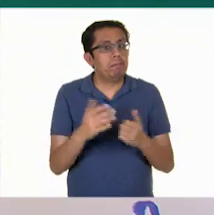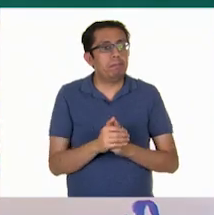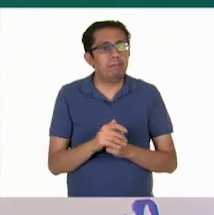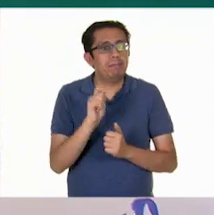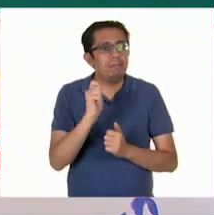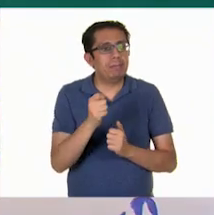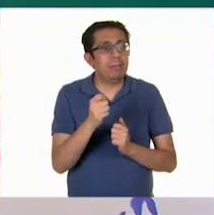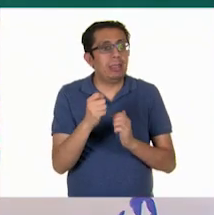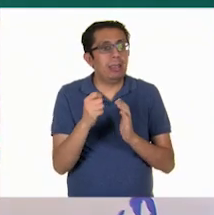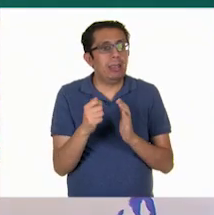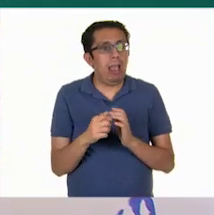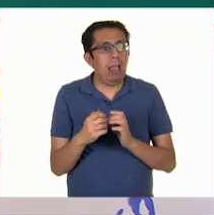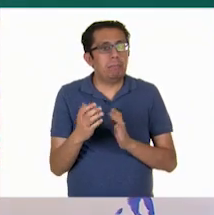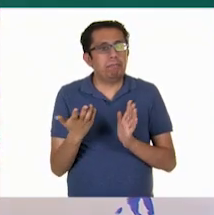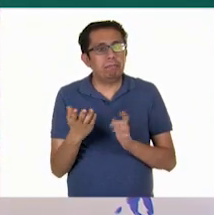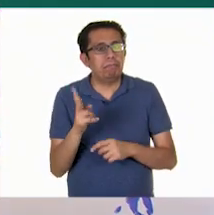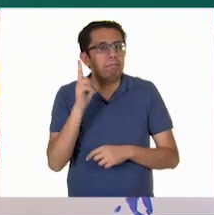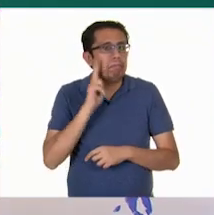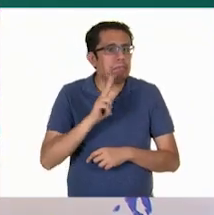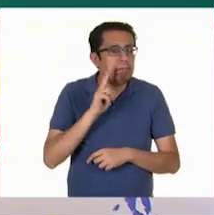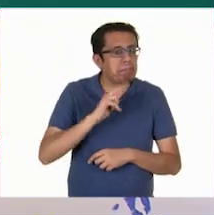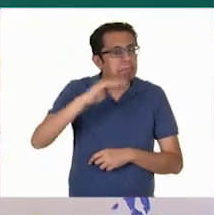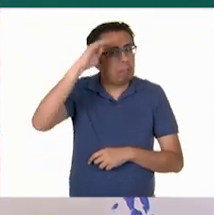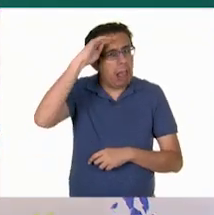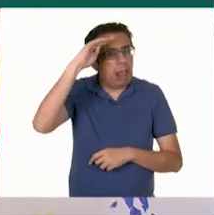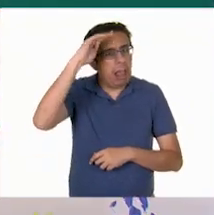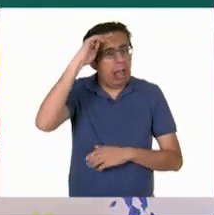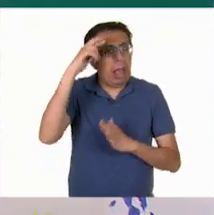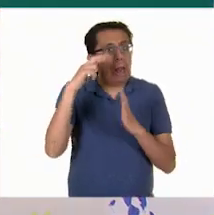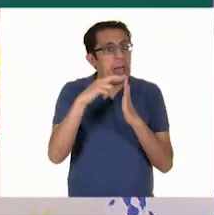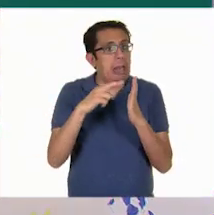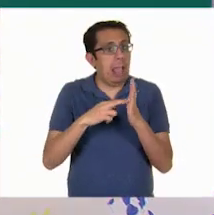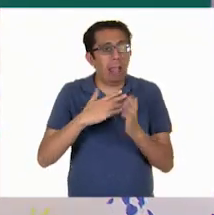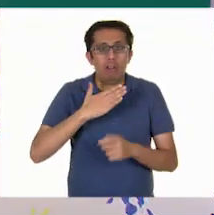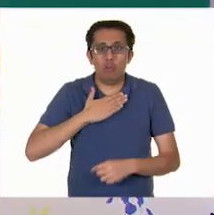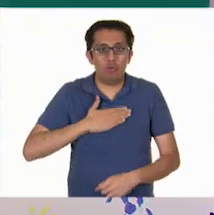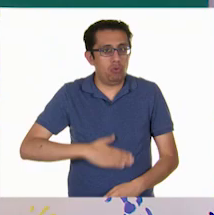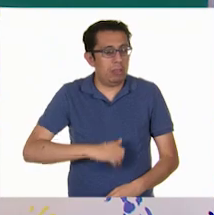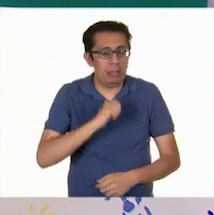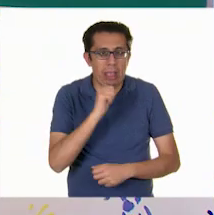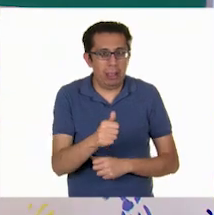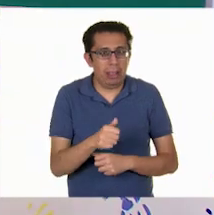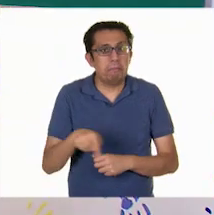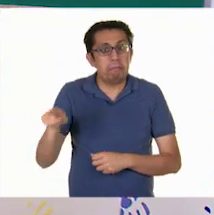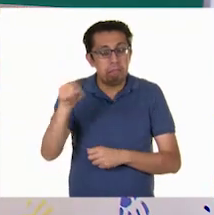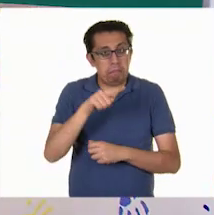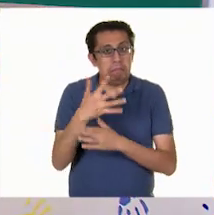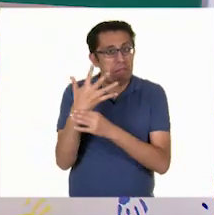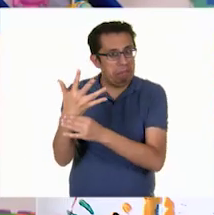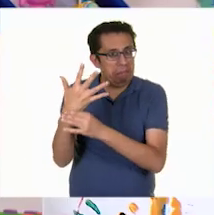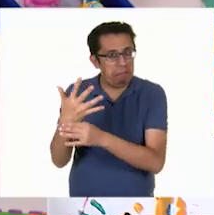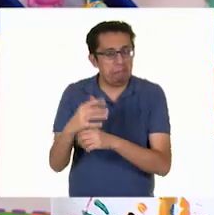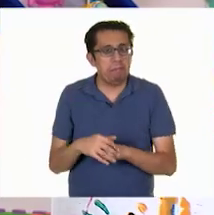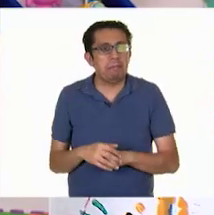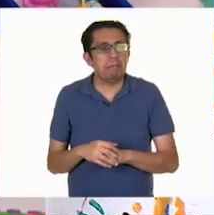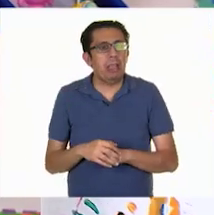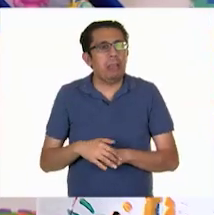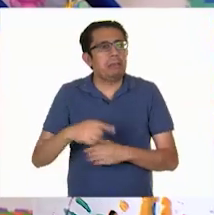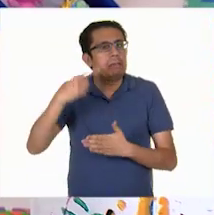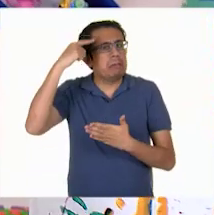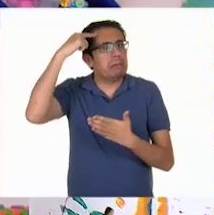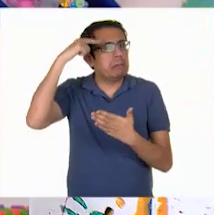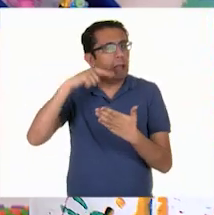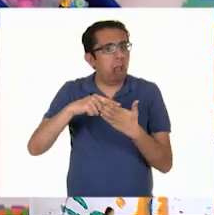a analizar las reglas o acciones injustas que nos plantearon Donovan e Iván. Muy bien, pues creo que la